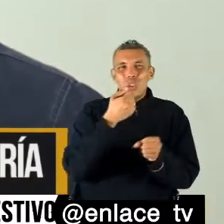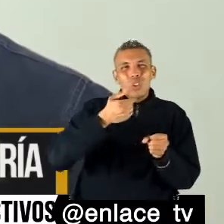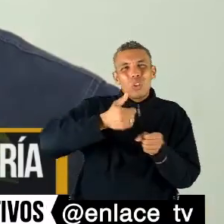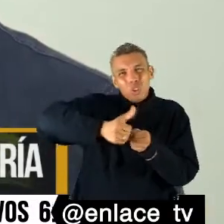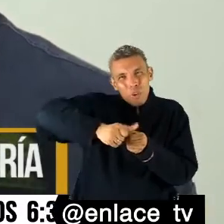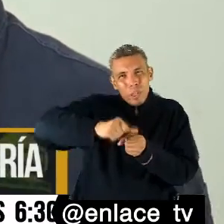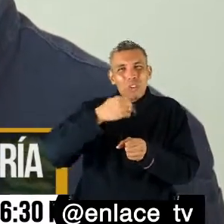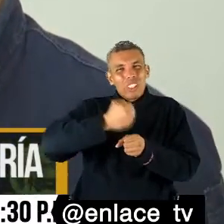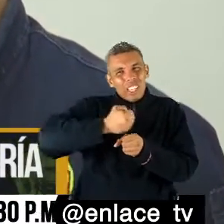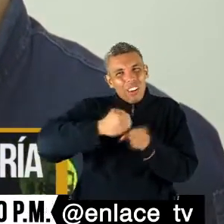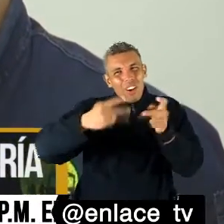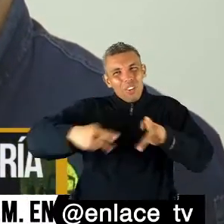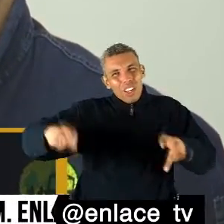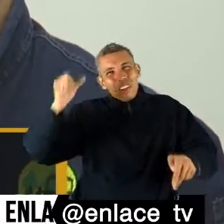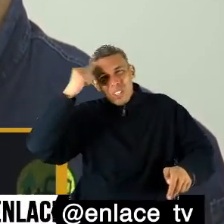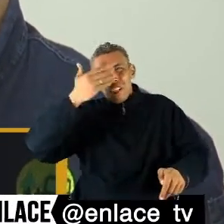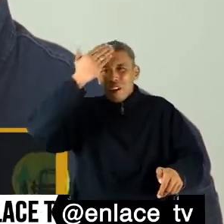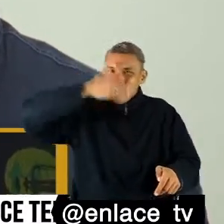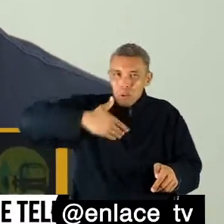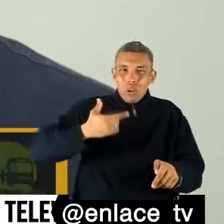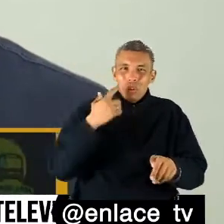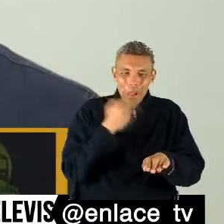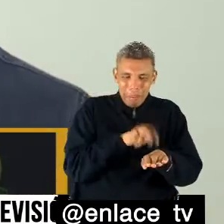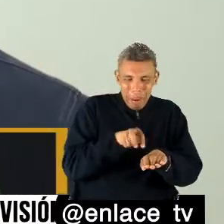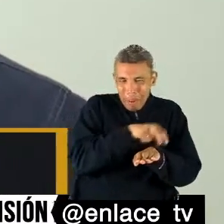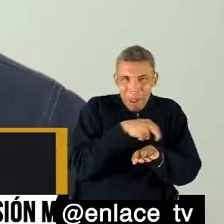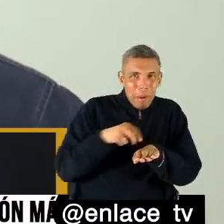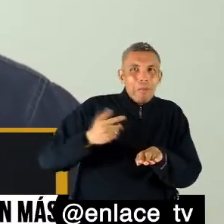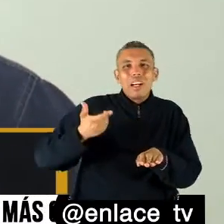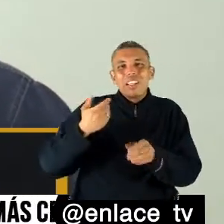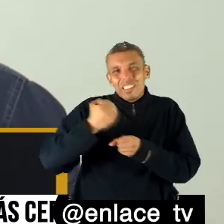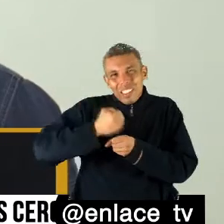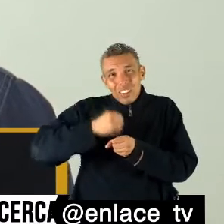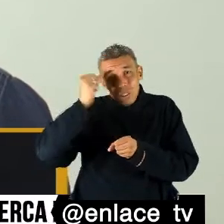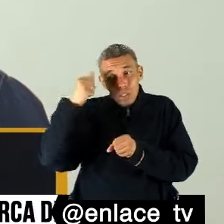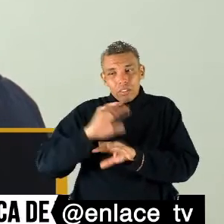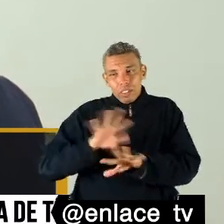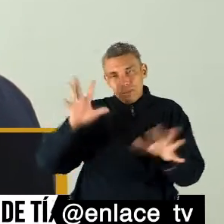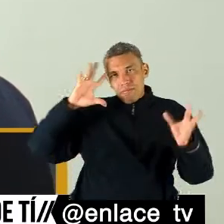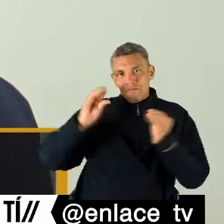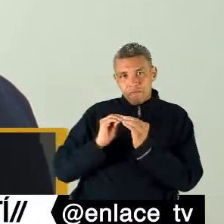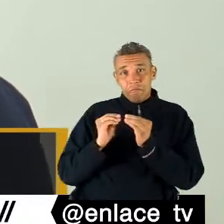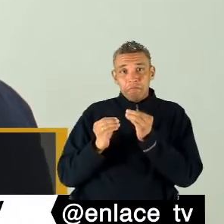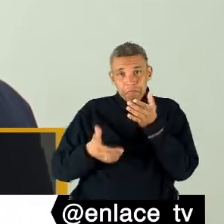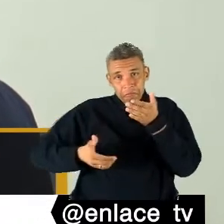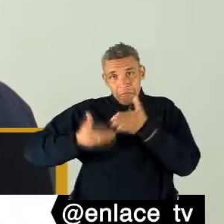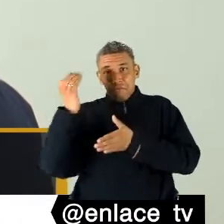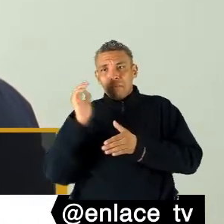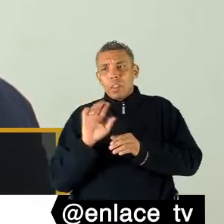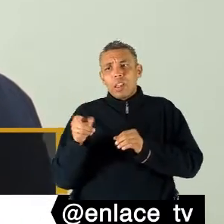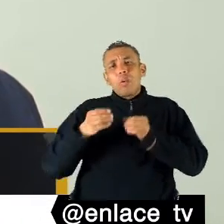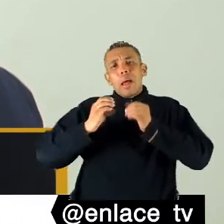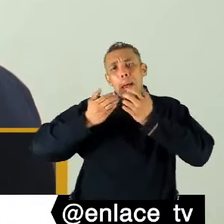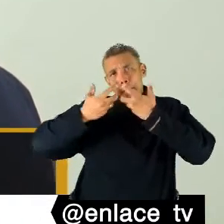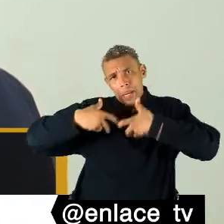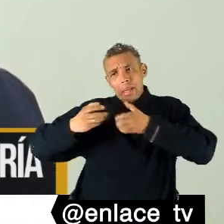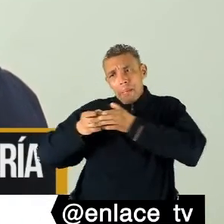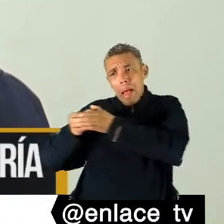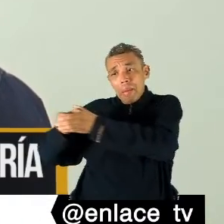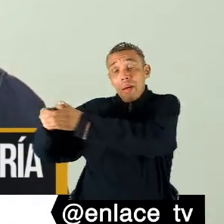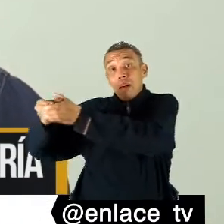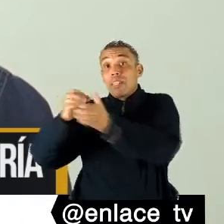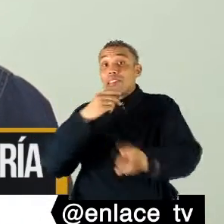lucha constante, casi un mes estuvimos en eso desde que se abrió la licitación cerrada con empresas de Barranca Bermeja y